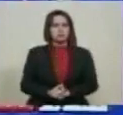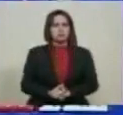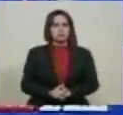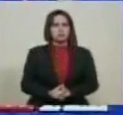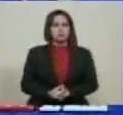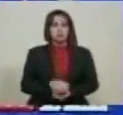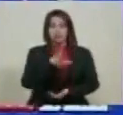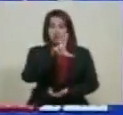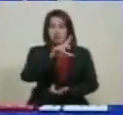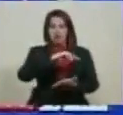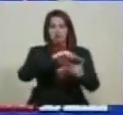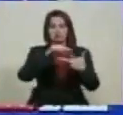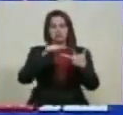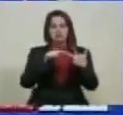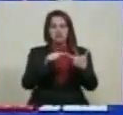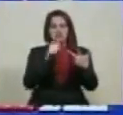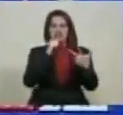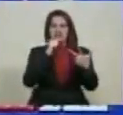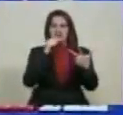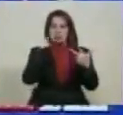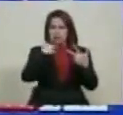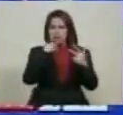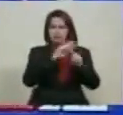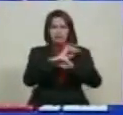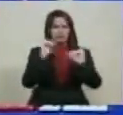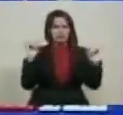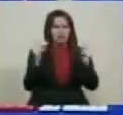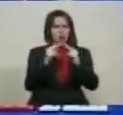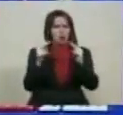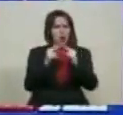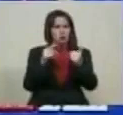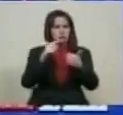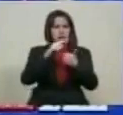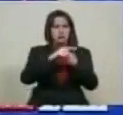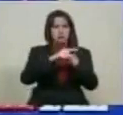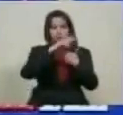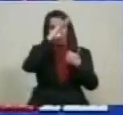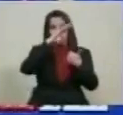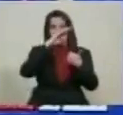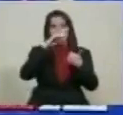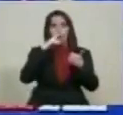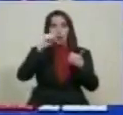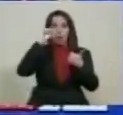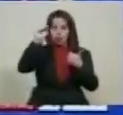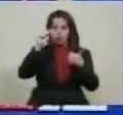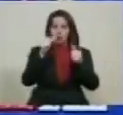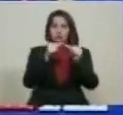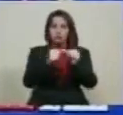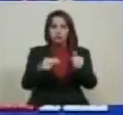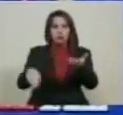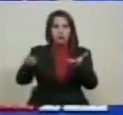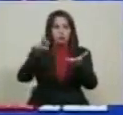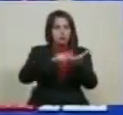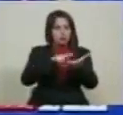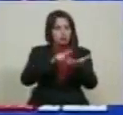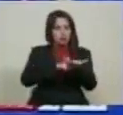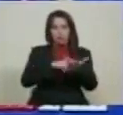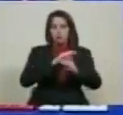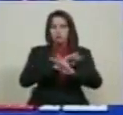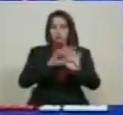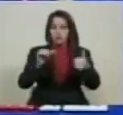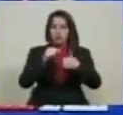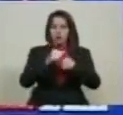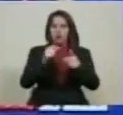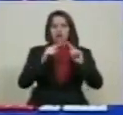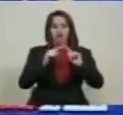Los tres primeros miembros ya ustedes los conocen. Nicolás Maduro Moro, ratificado por unanimidad por el Congreso.